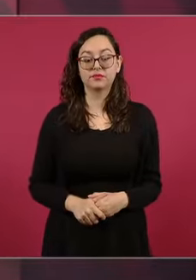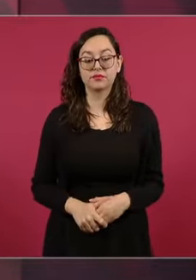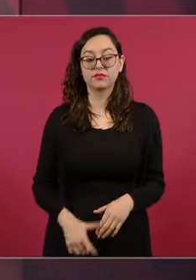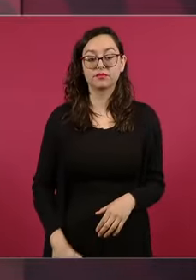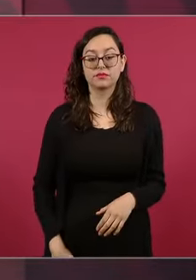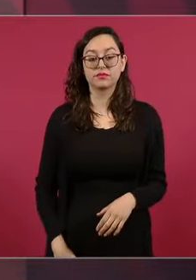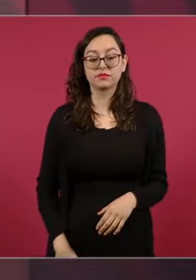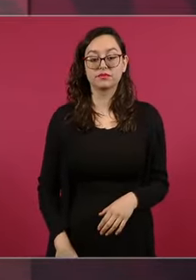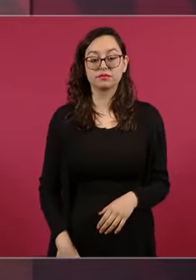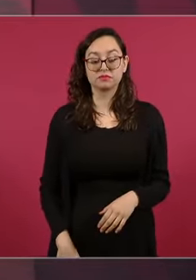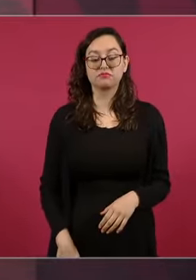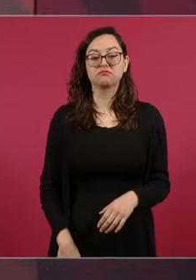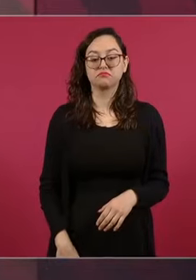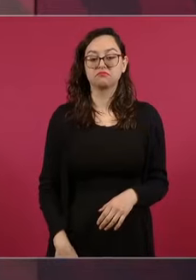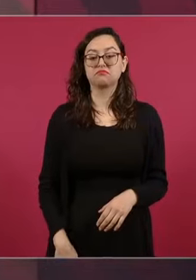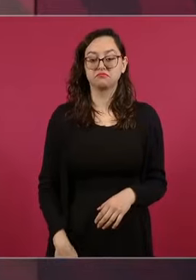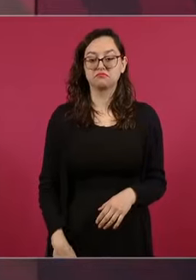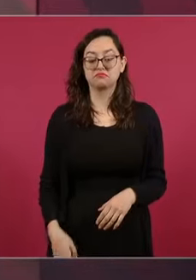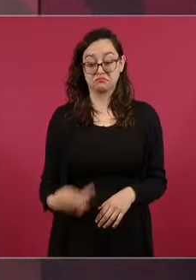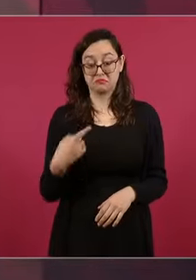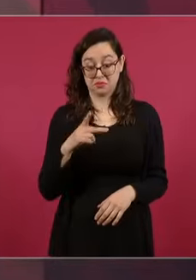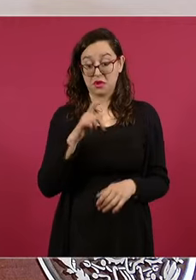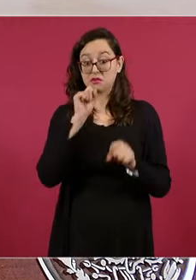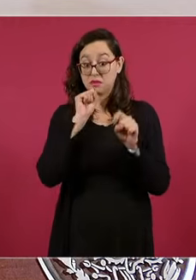sí lo místico. Yo he estado